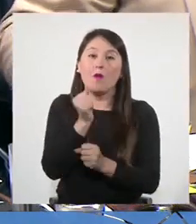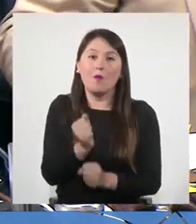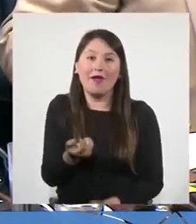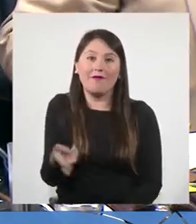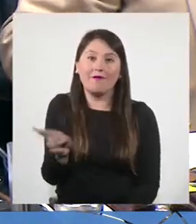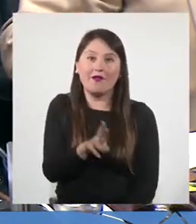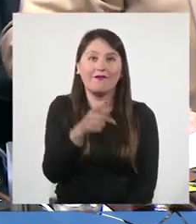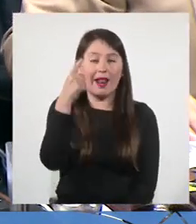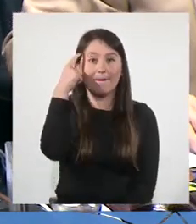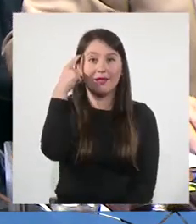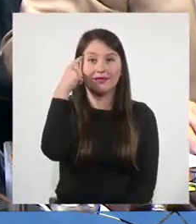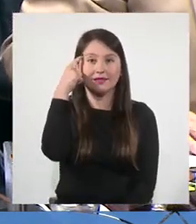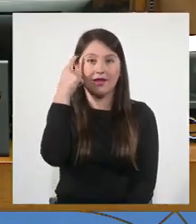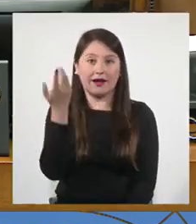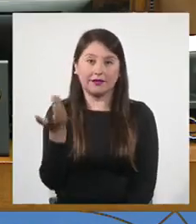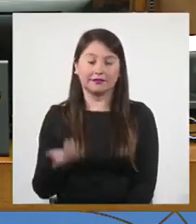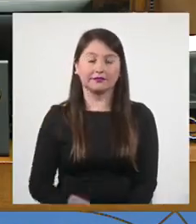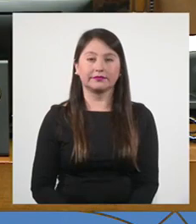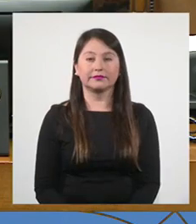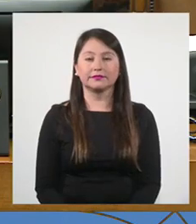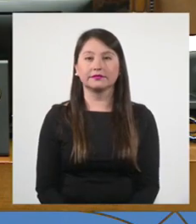pensar.